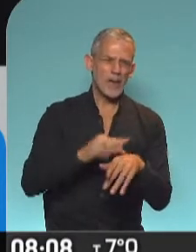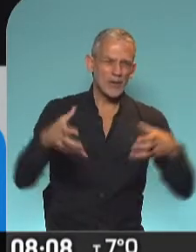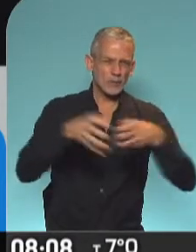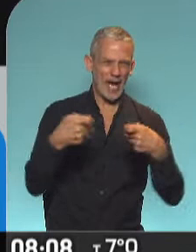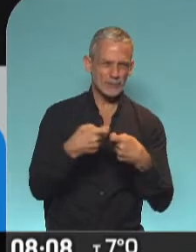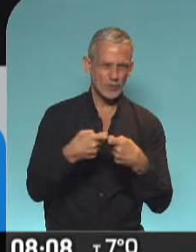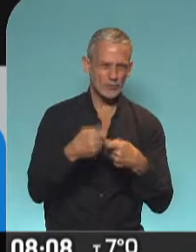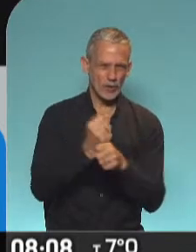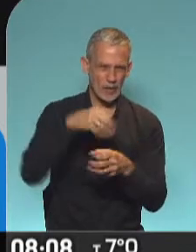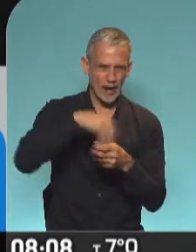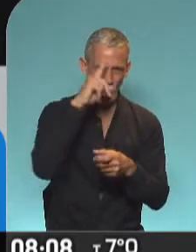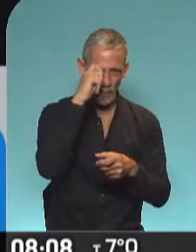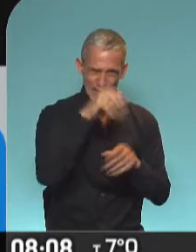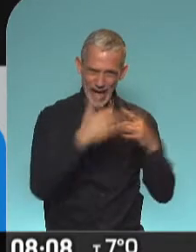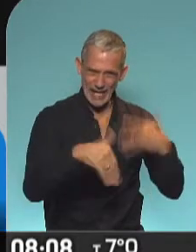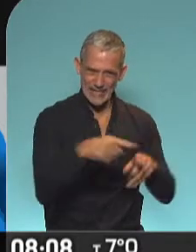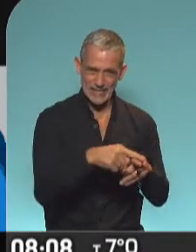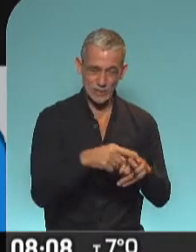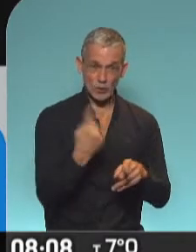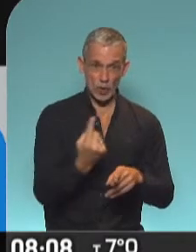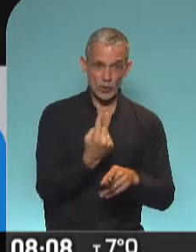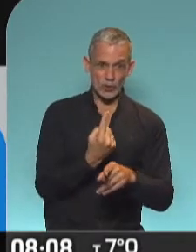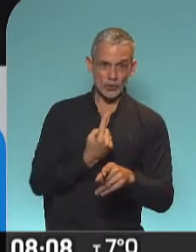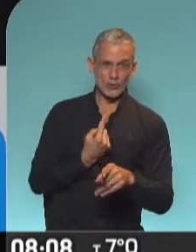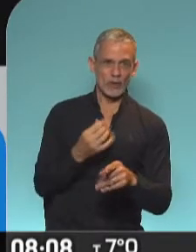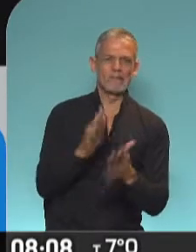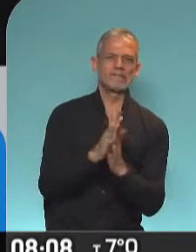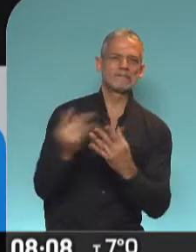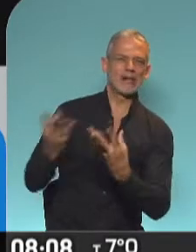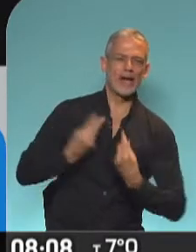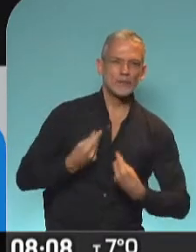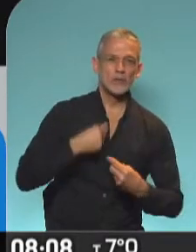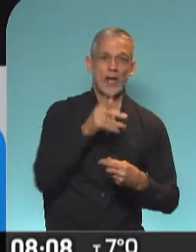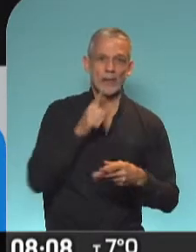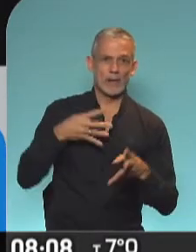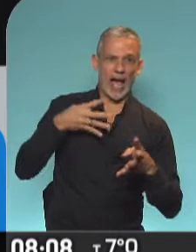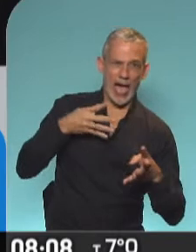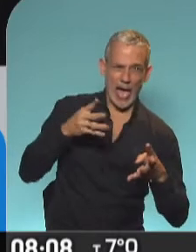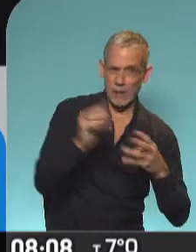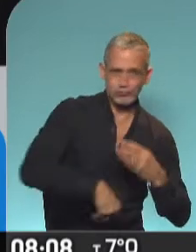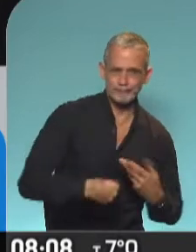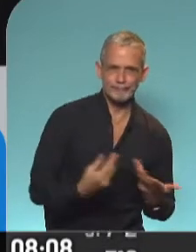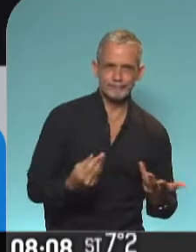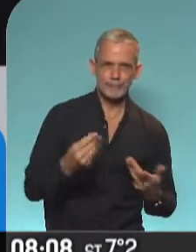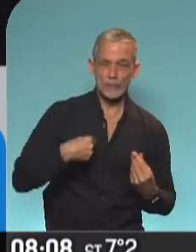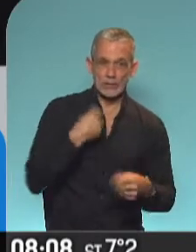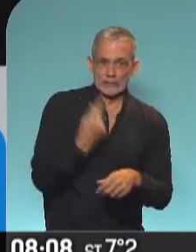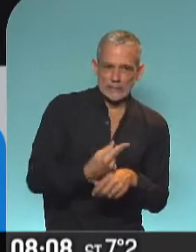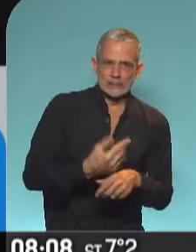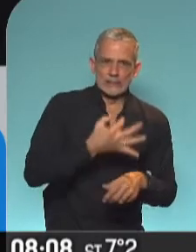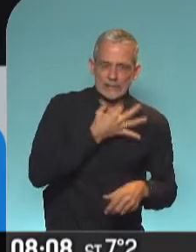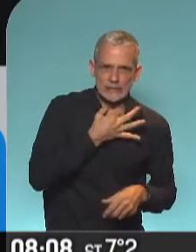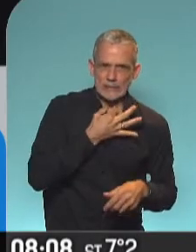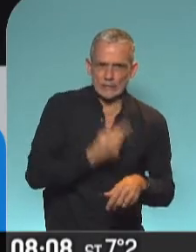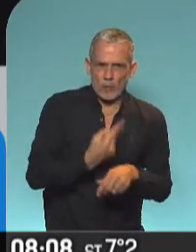terapias intensivas, nos estaban diciendo que se estaban quedando solos, que sentían que estábamos perdiendo la batalla, que tenían miedo de no poder más y que nos